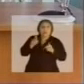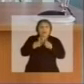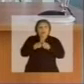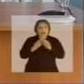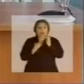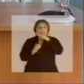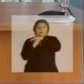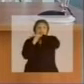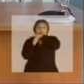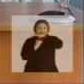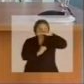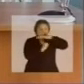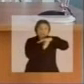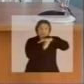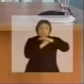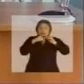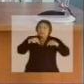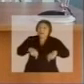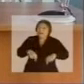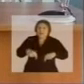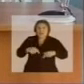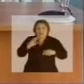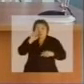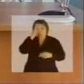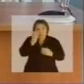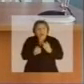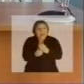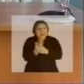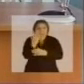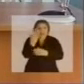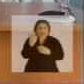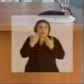Construyeron Los cimientos De nuestro Acontecer